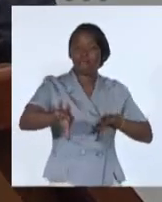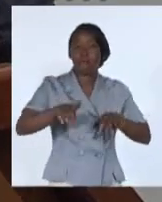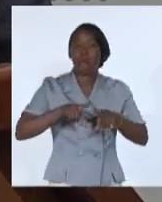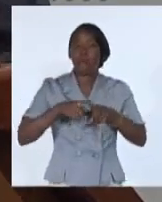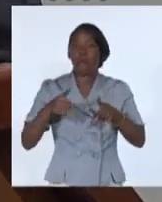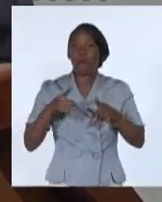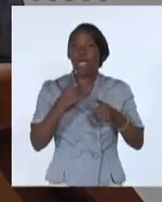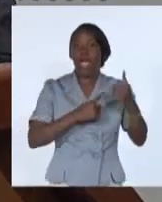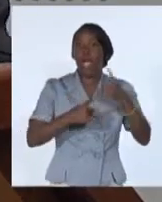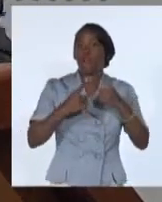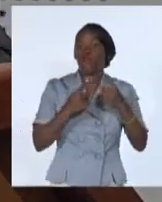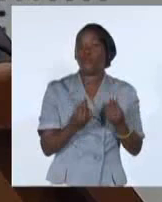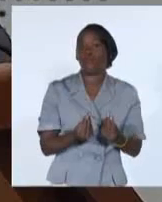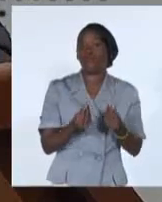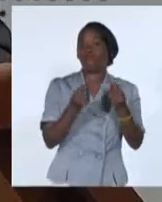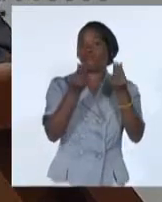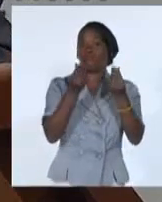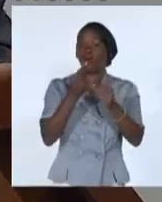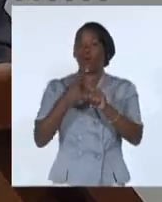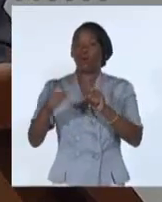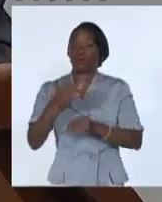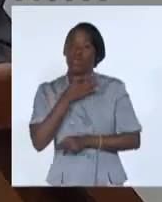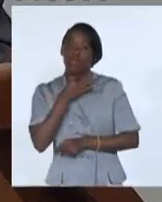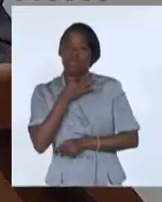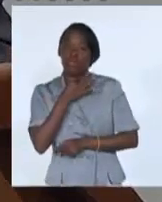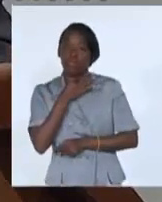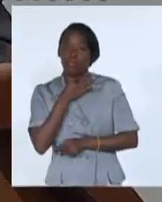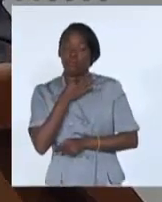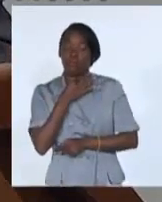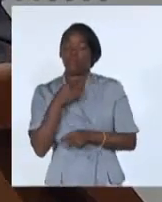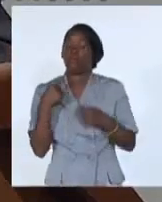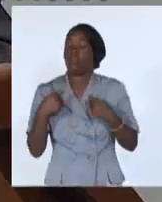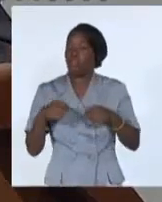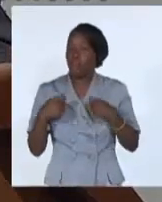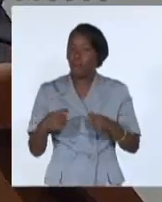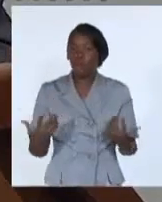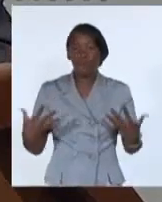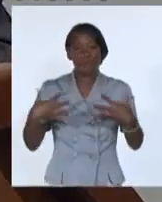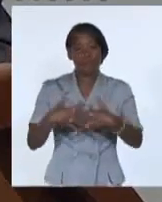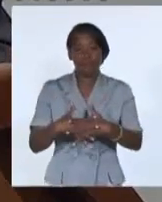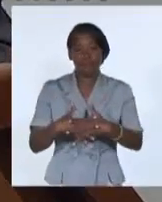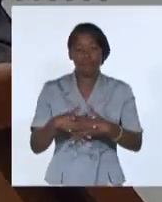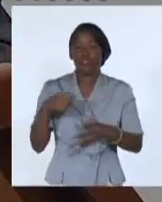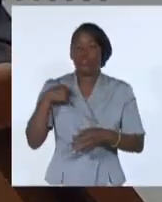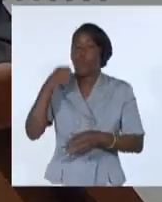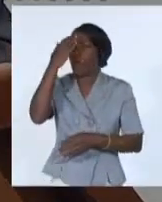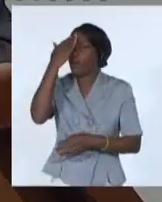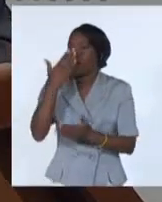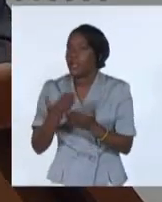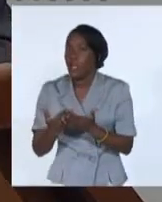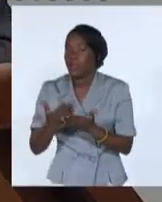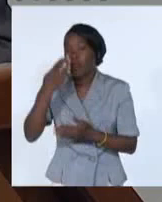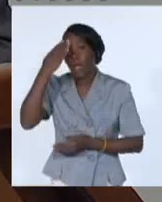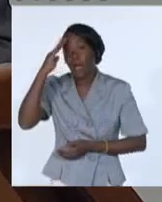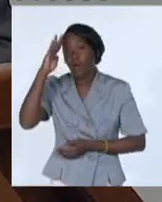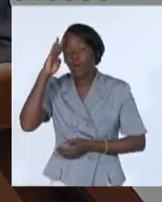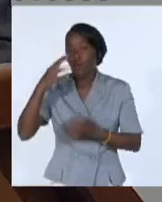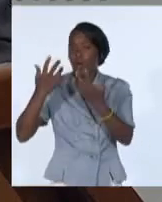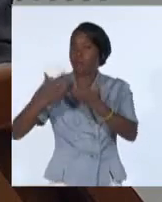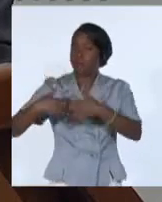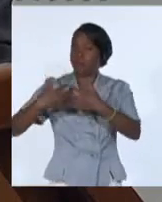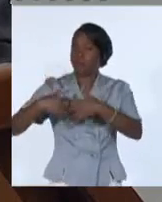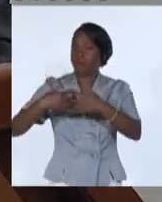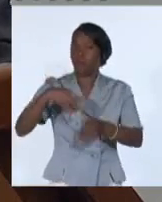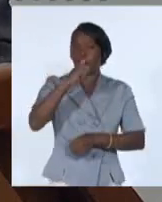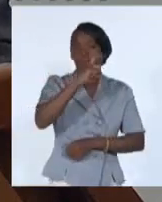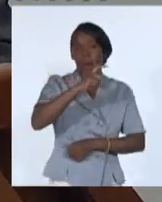la COVID, las para felicitar a Cuba por el exitoso desarrollo de sus vacunas. Vacunas que no solamente